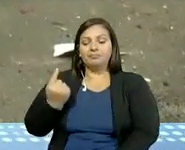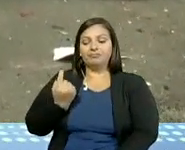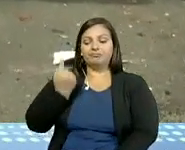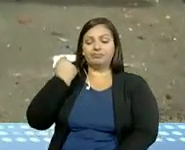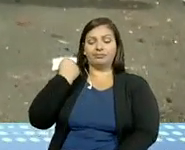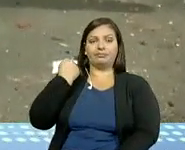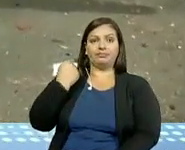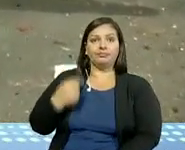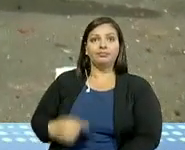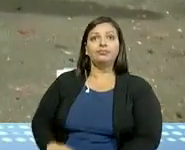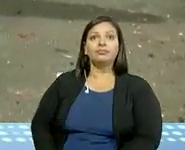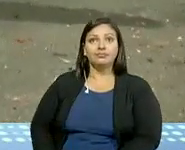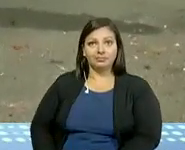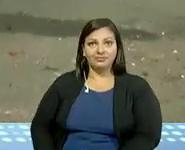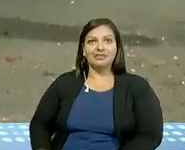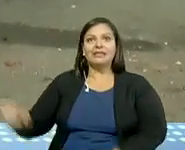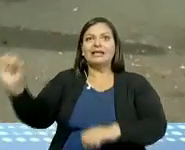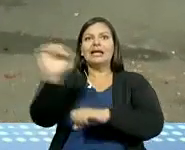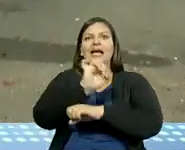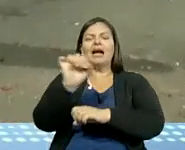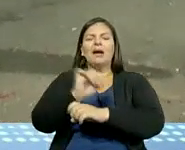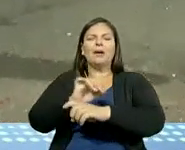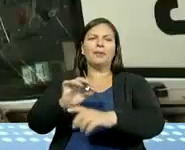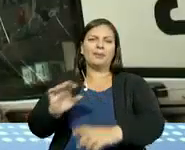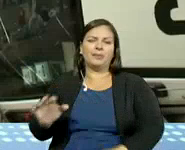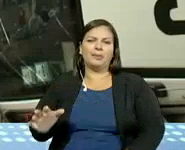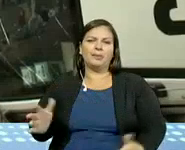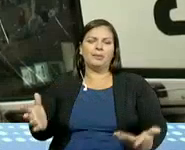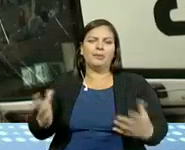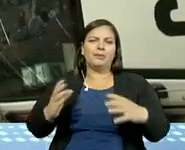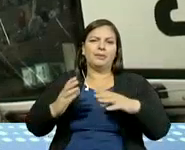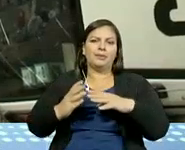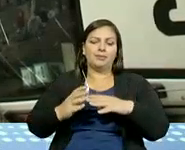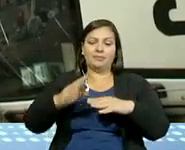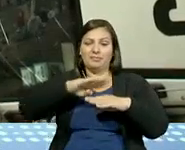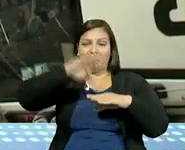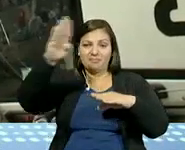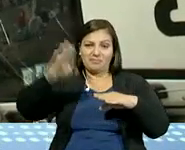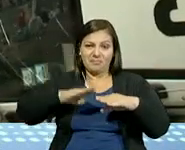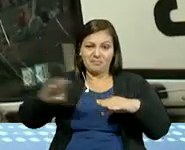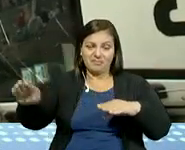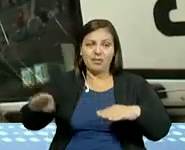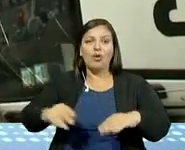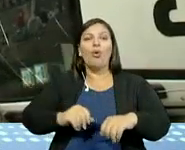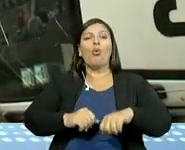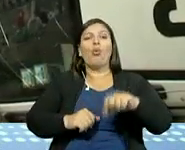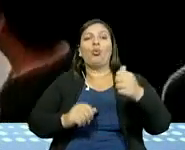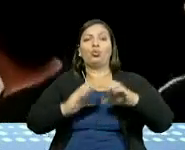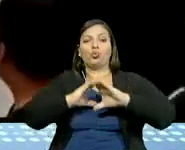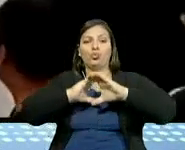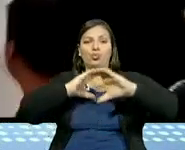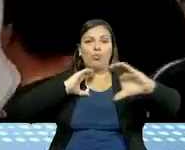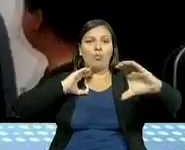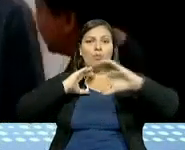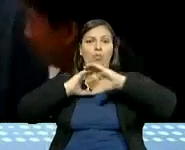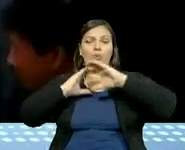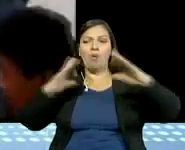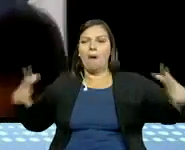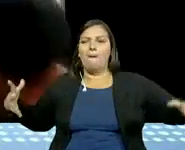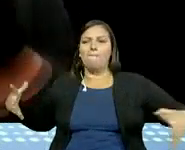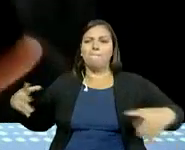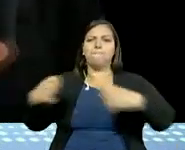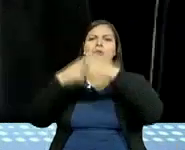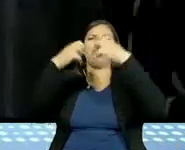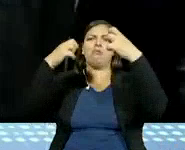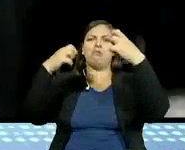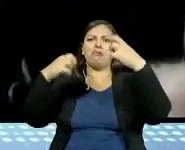fue el choque más fuerte que ha habido entre una buseta y una camioneta. Entonces, la consecuencia, el poste tirado en